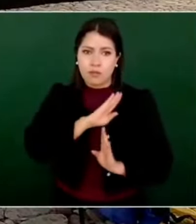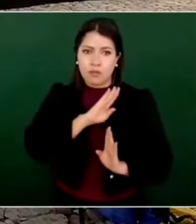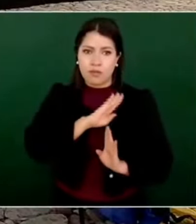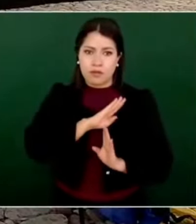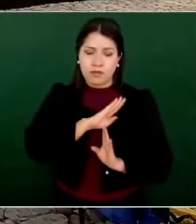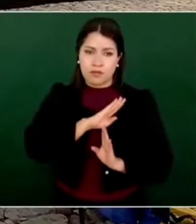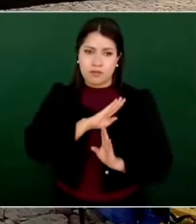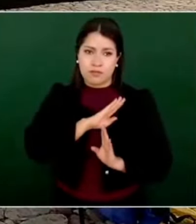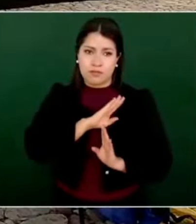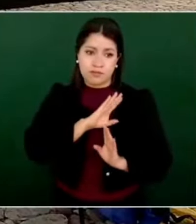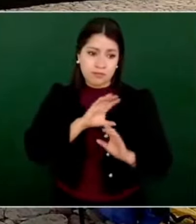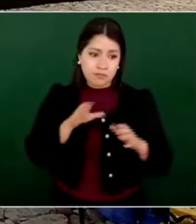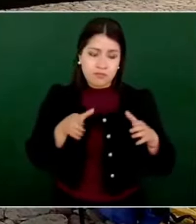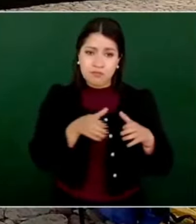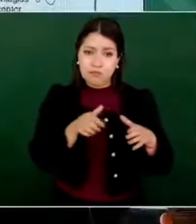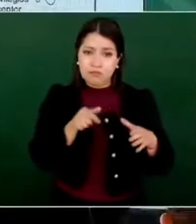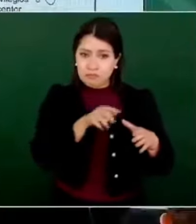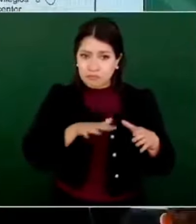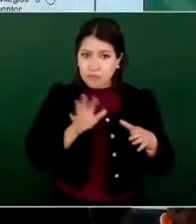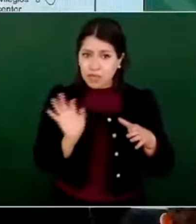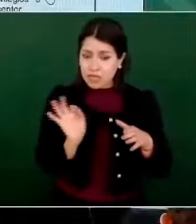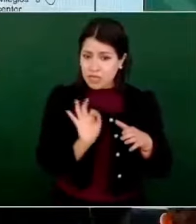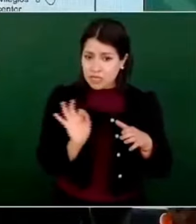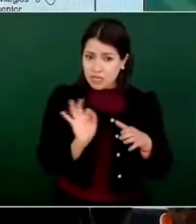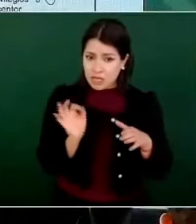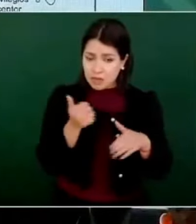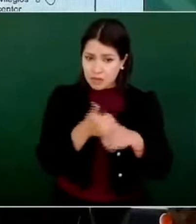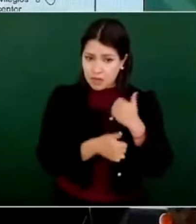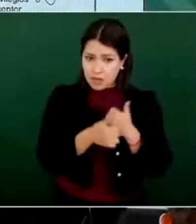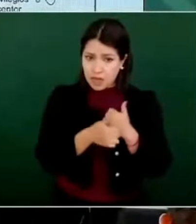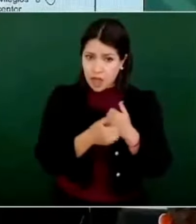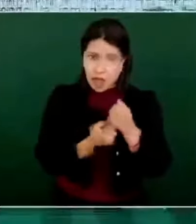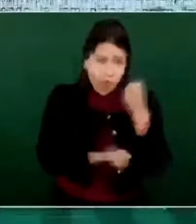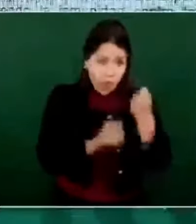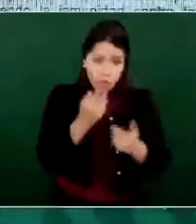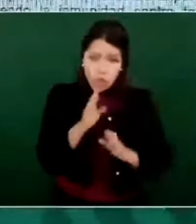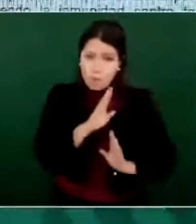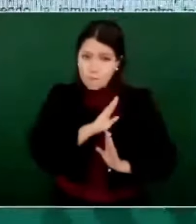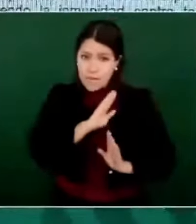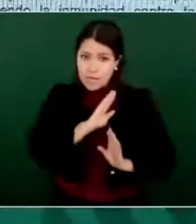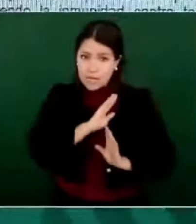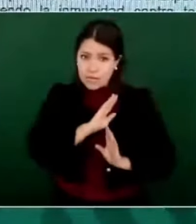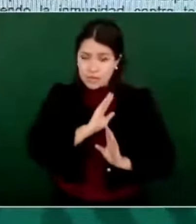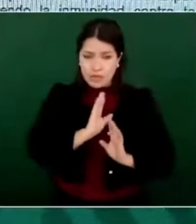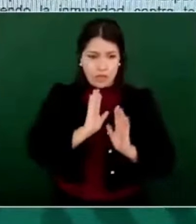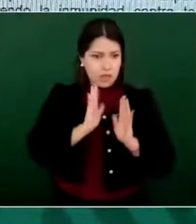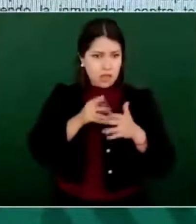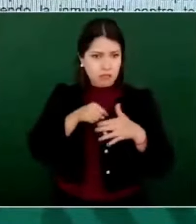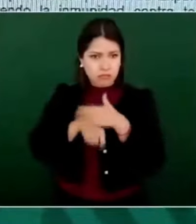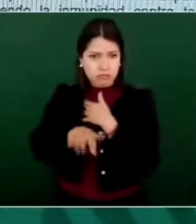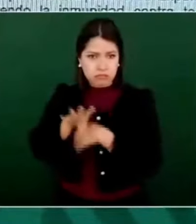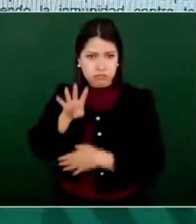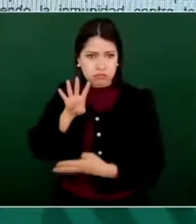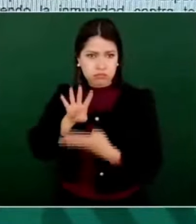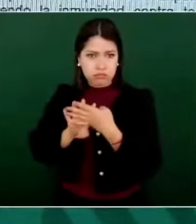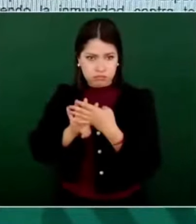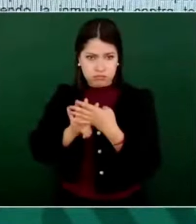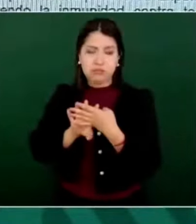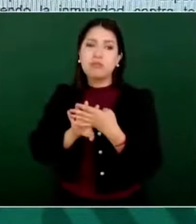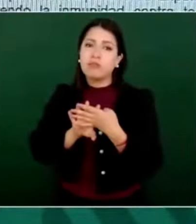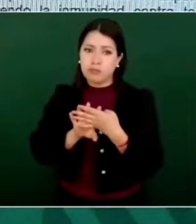ejército pudo haber participado están presos elementos del